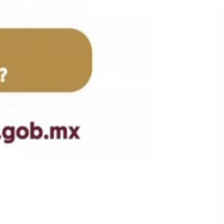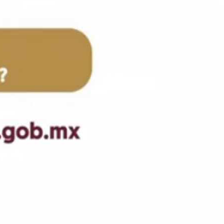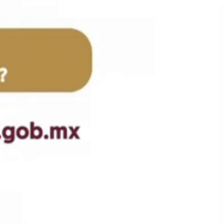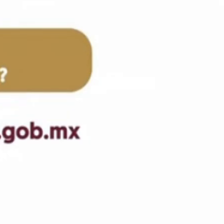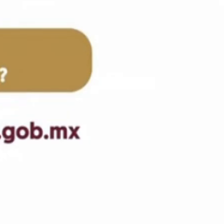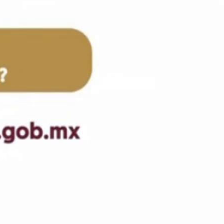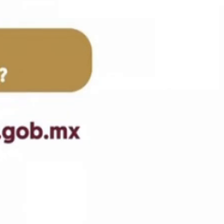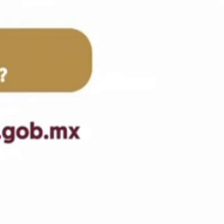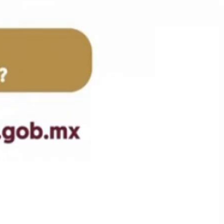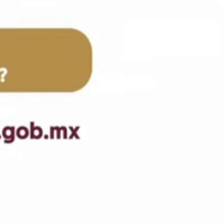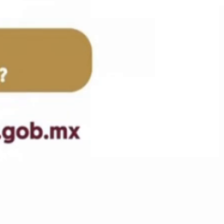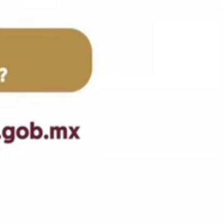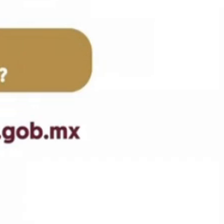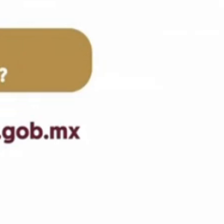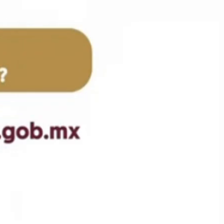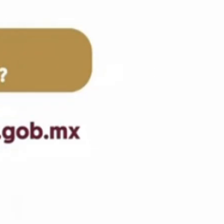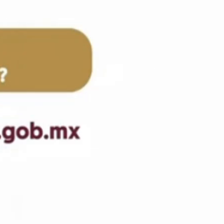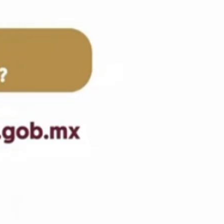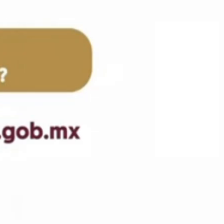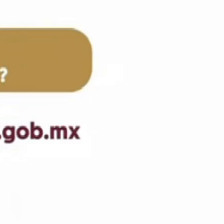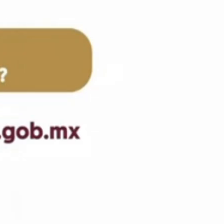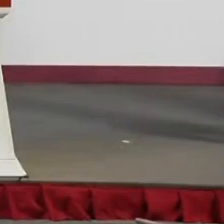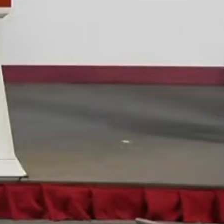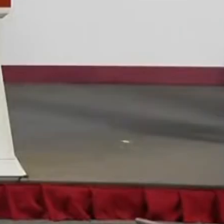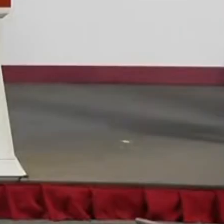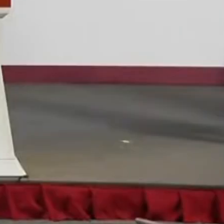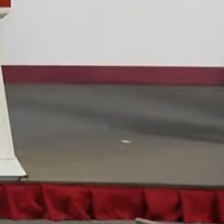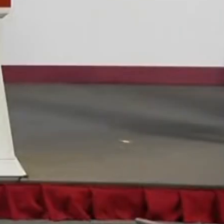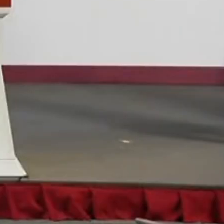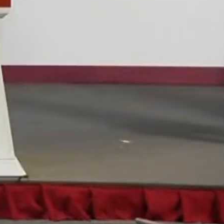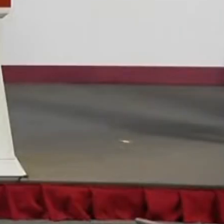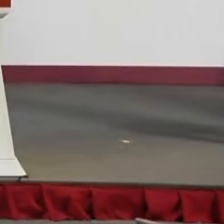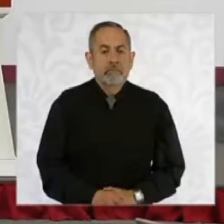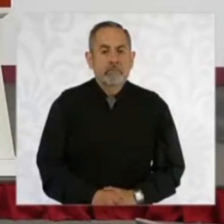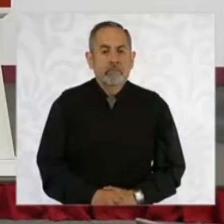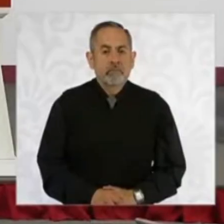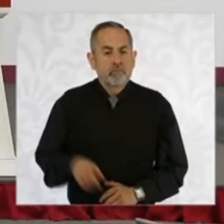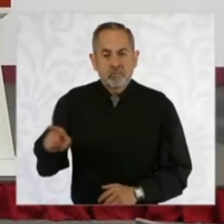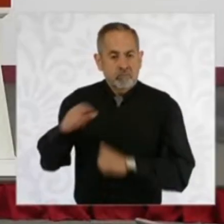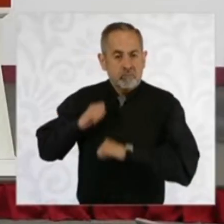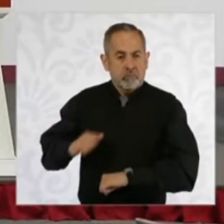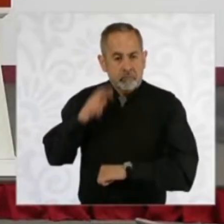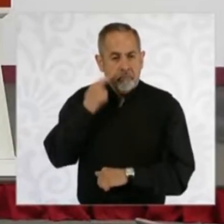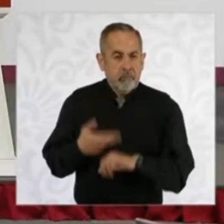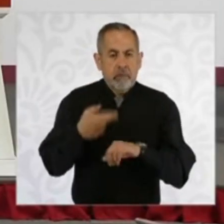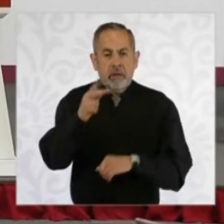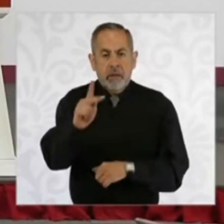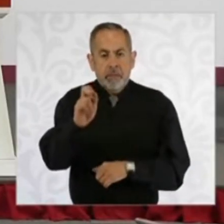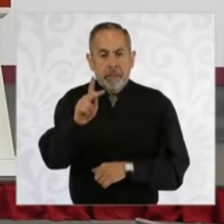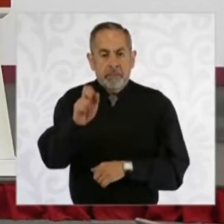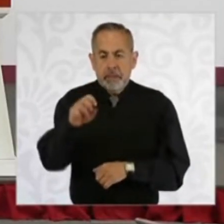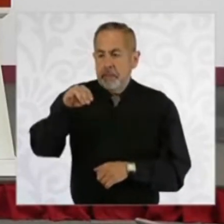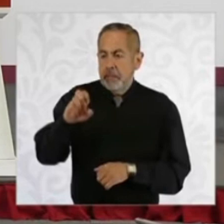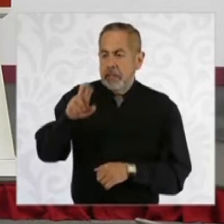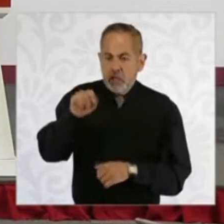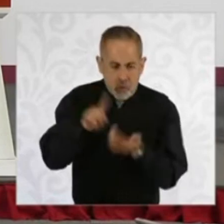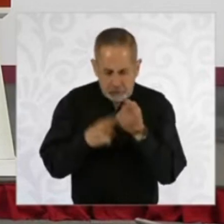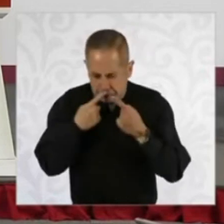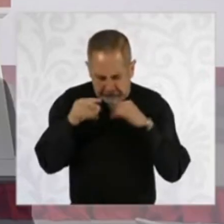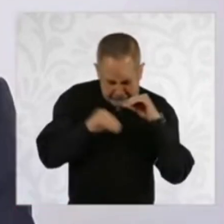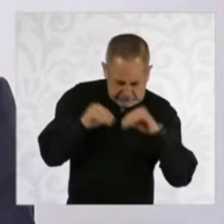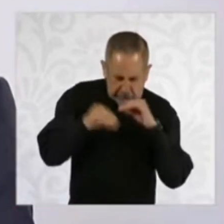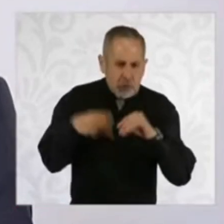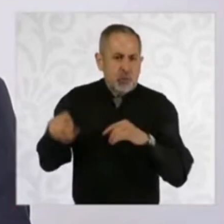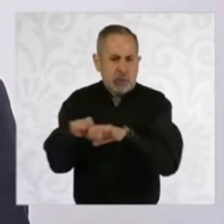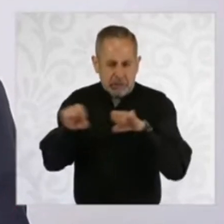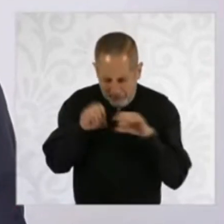reconocimiento y agradecimiento a Pepe Merino y a todo su equipo de la Agencia de Transformación Digital y Telecomunicaciones por haber hecho este micrositio